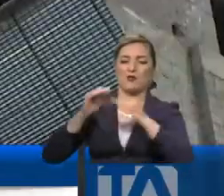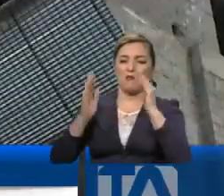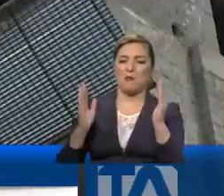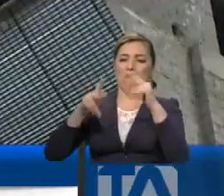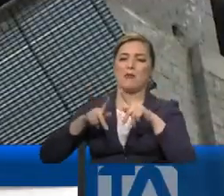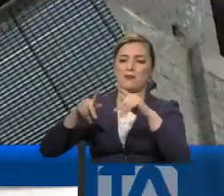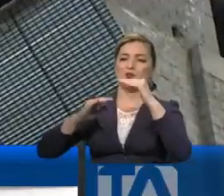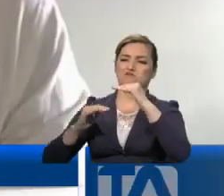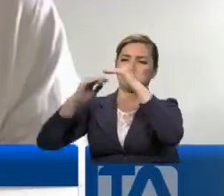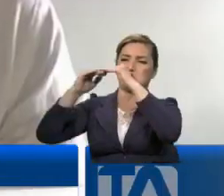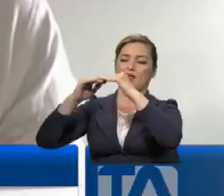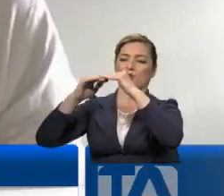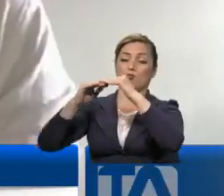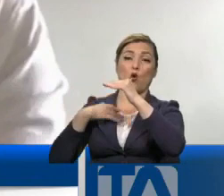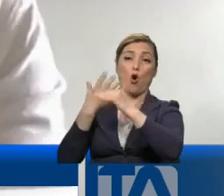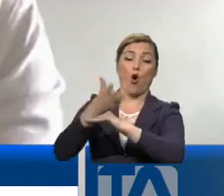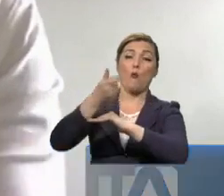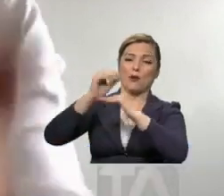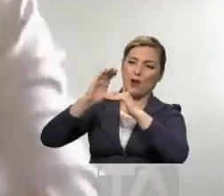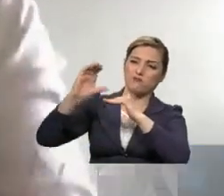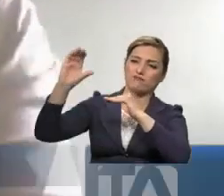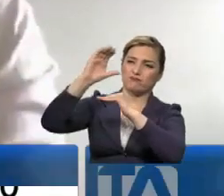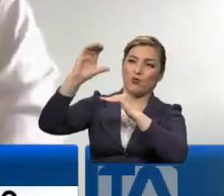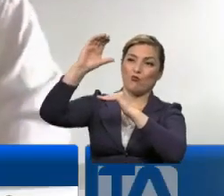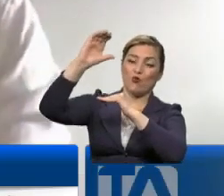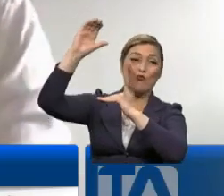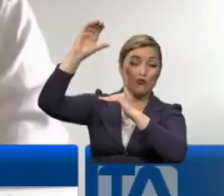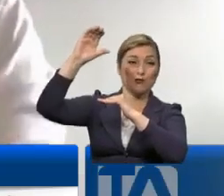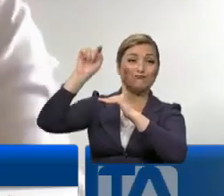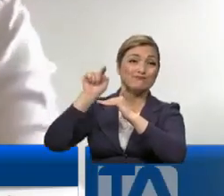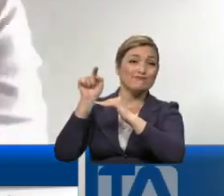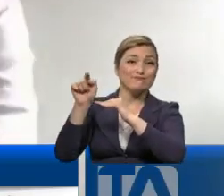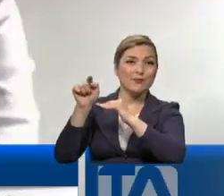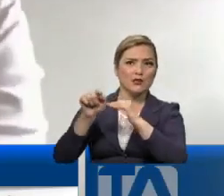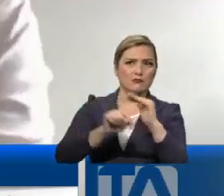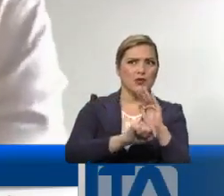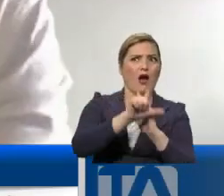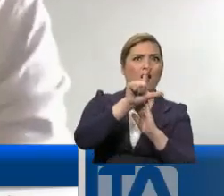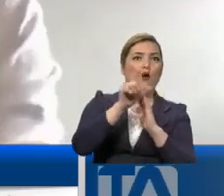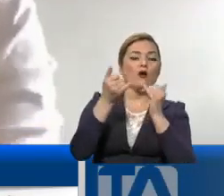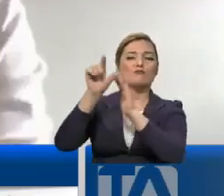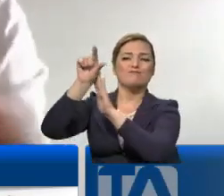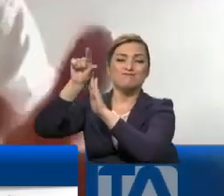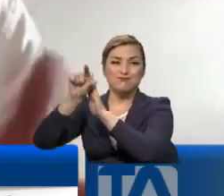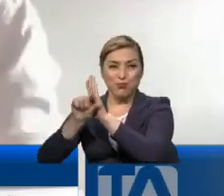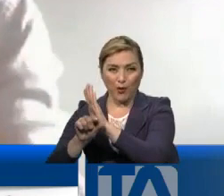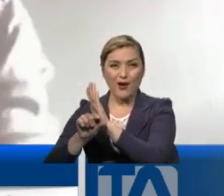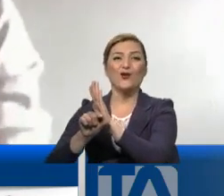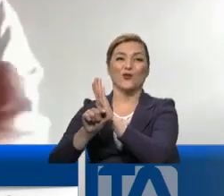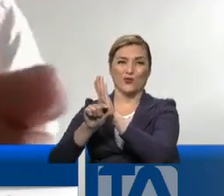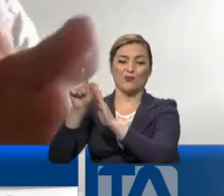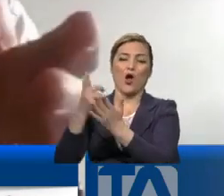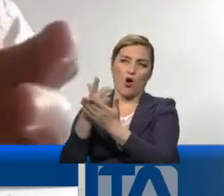permitidos por un menor costo. Evidentemente ese recargo era bastante alto y ahorita lo que se está es reformulando con un